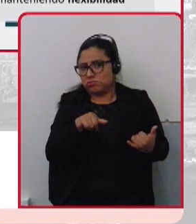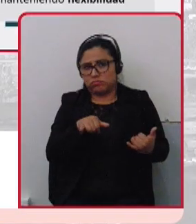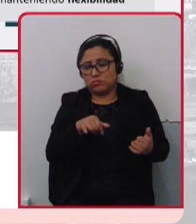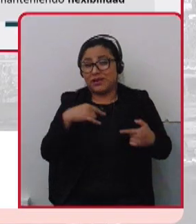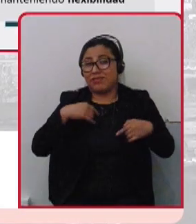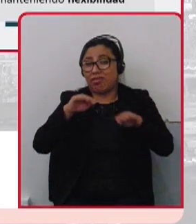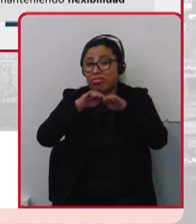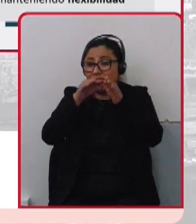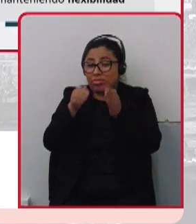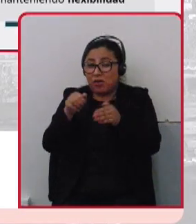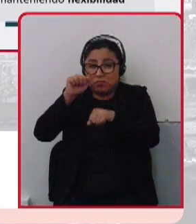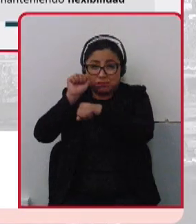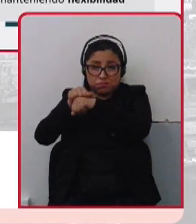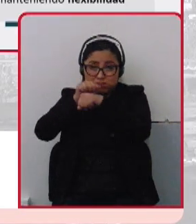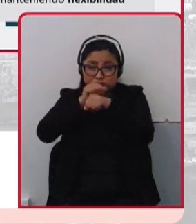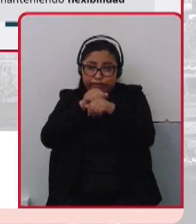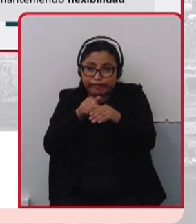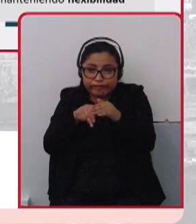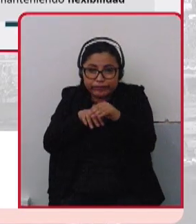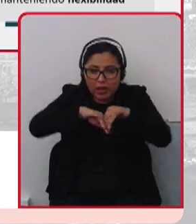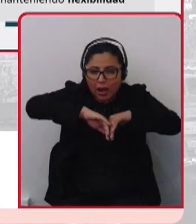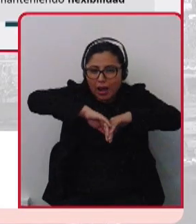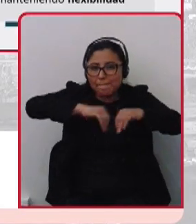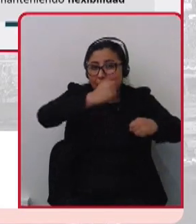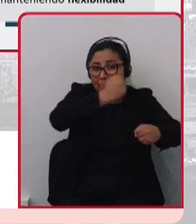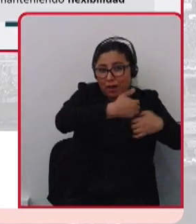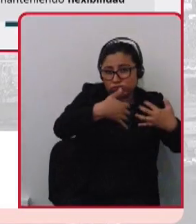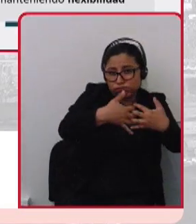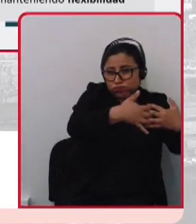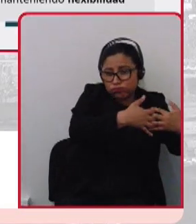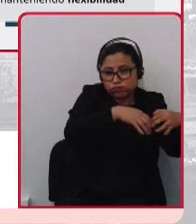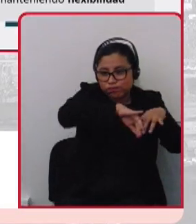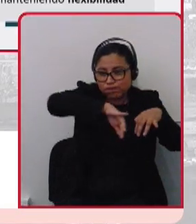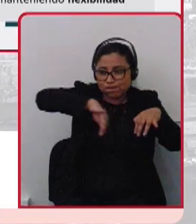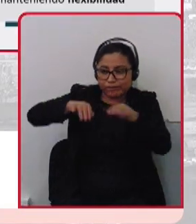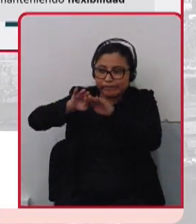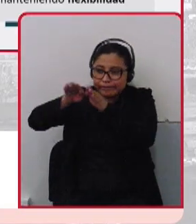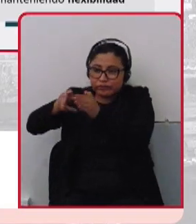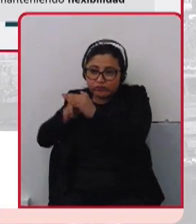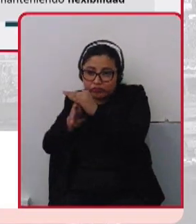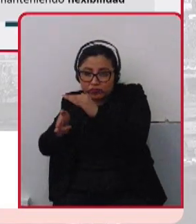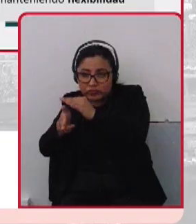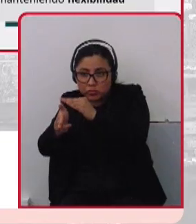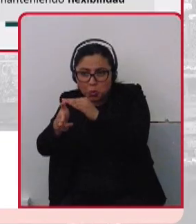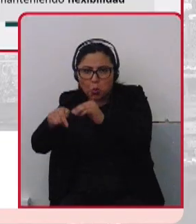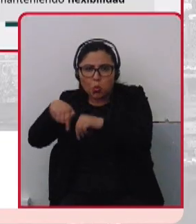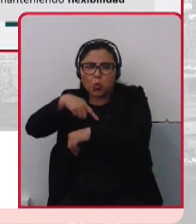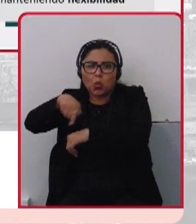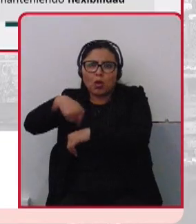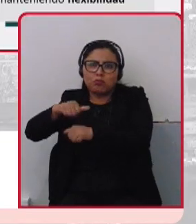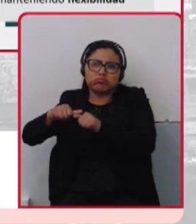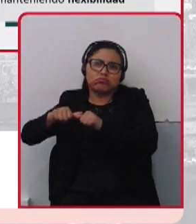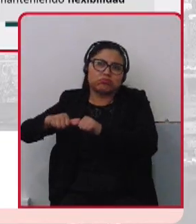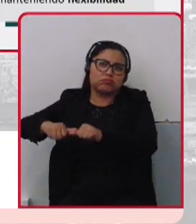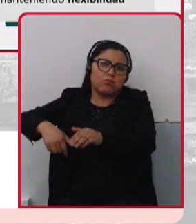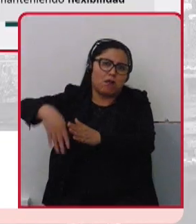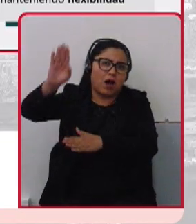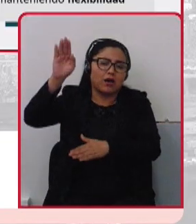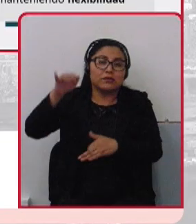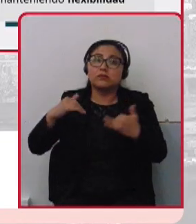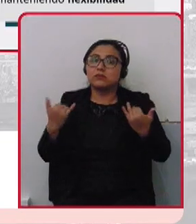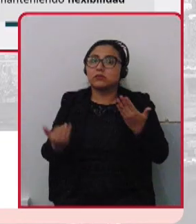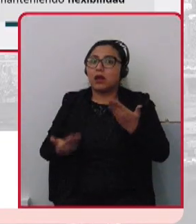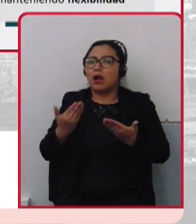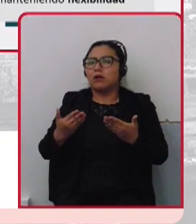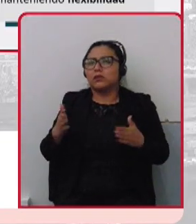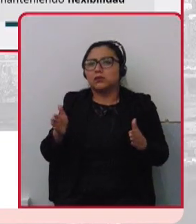túnel, al ser una infraestructura casi aislada de la operación, con mínima interacción, esta puede durar mucho más. Y si es que llega a interferir,